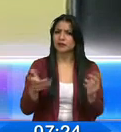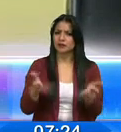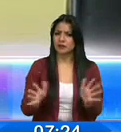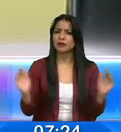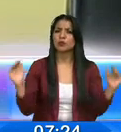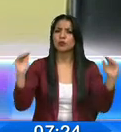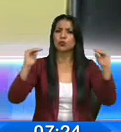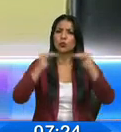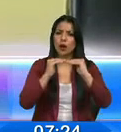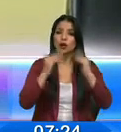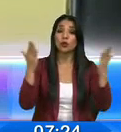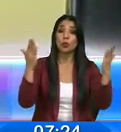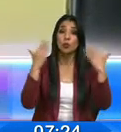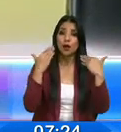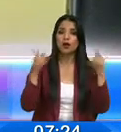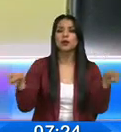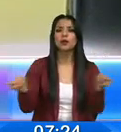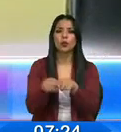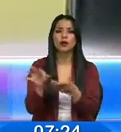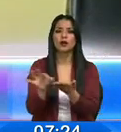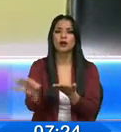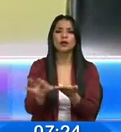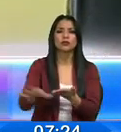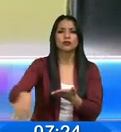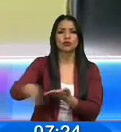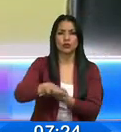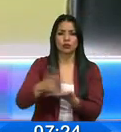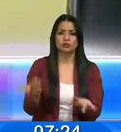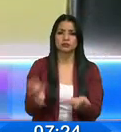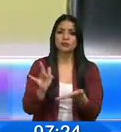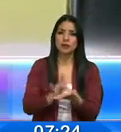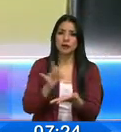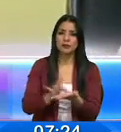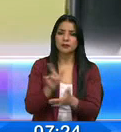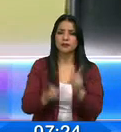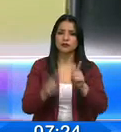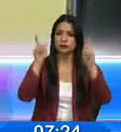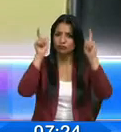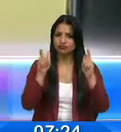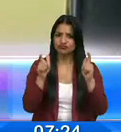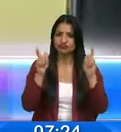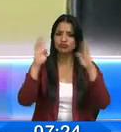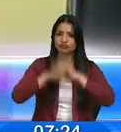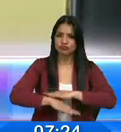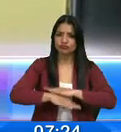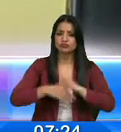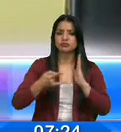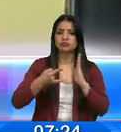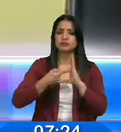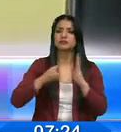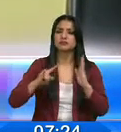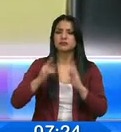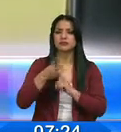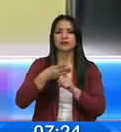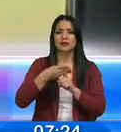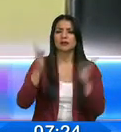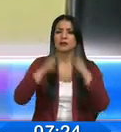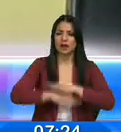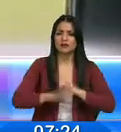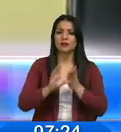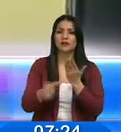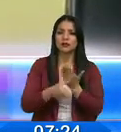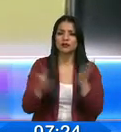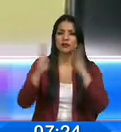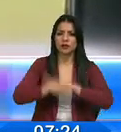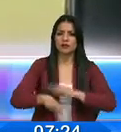que ponerlos a la altura como está un chico de Guayaquil. Tablet para nuestros bachilleres, internet gratis sin cable. Nosotros libros gratuitos, becas